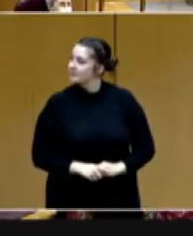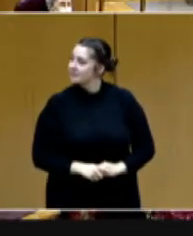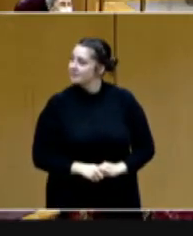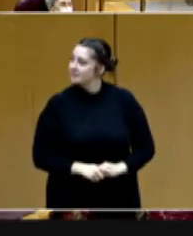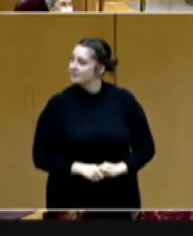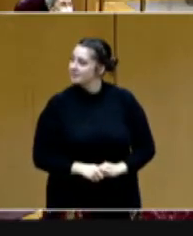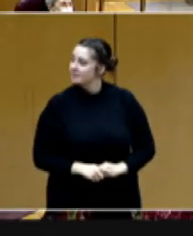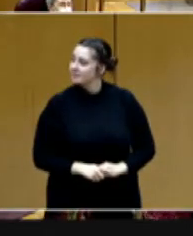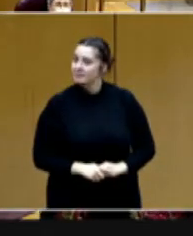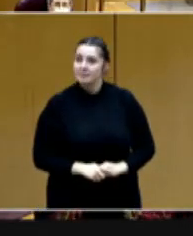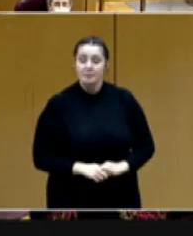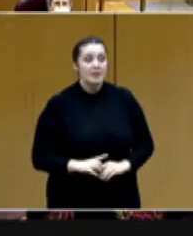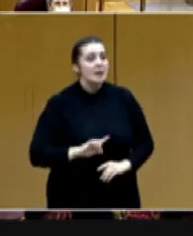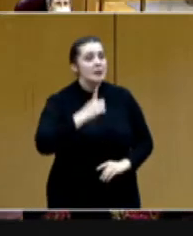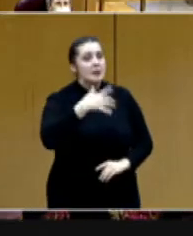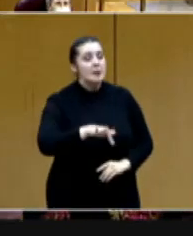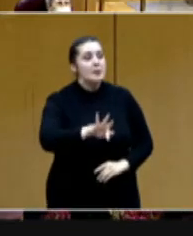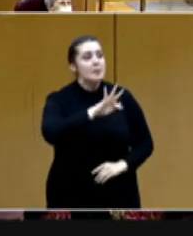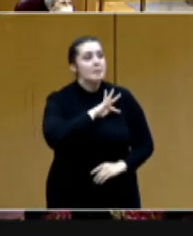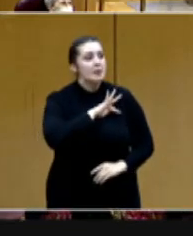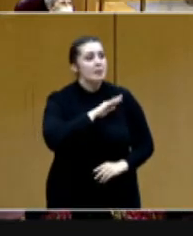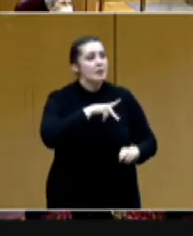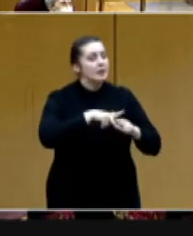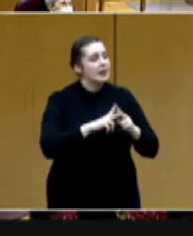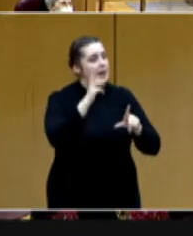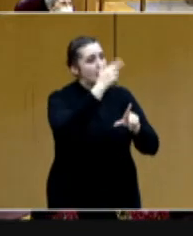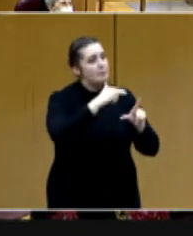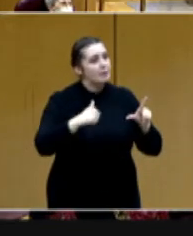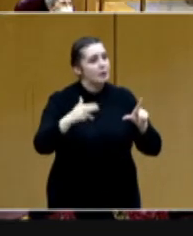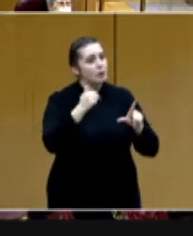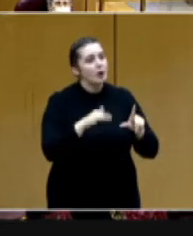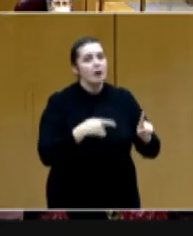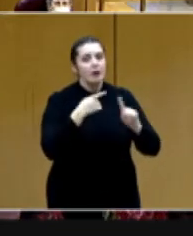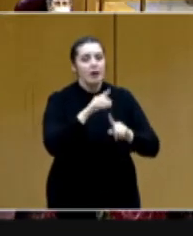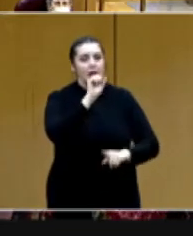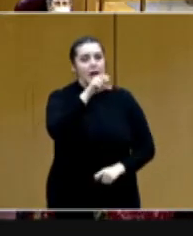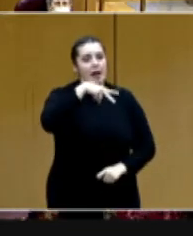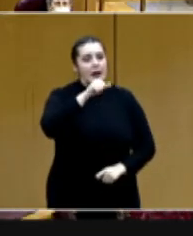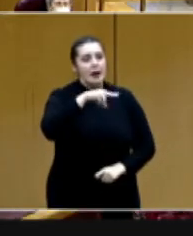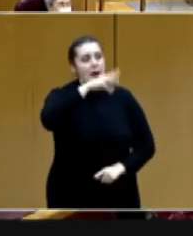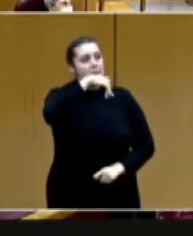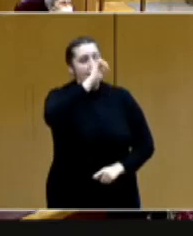y el primer premio del taller de pintura Peter Pan para Ana Martínez Bermúdez